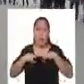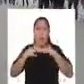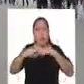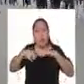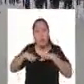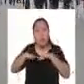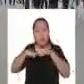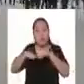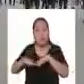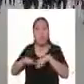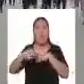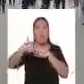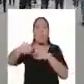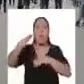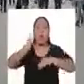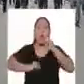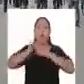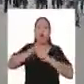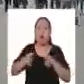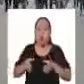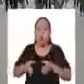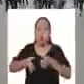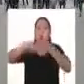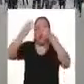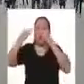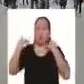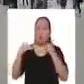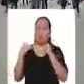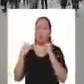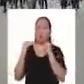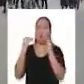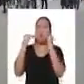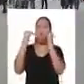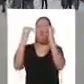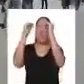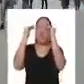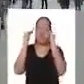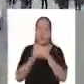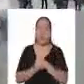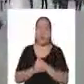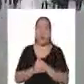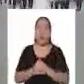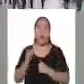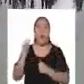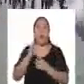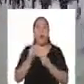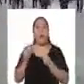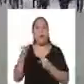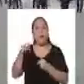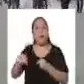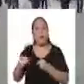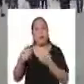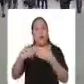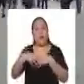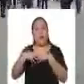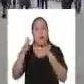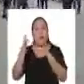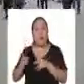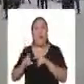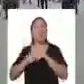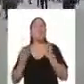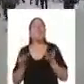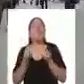construyeron galerías llenas de tiendas y talleres. Muchos de estos empresarios comenzaron como